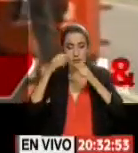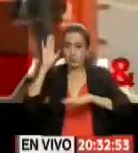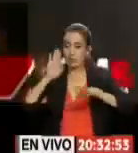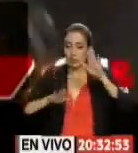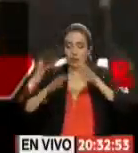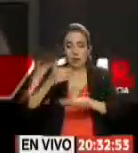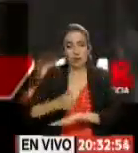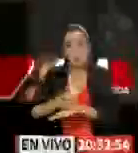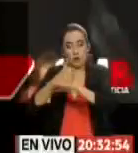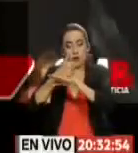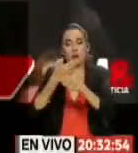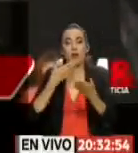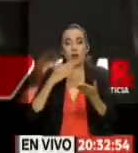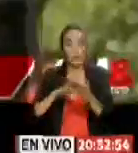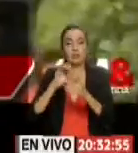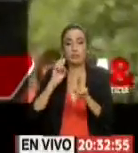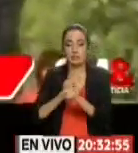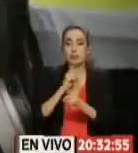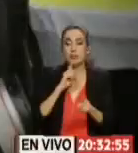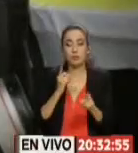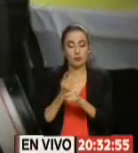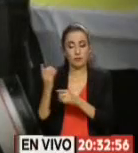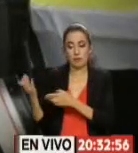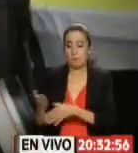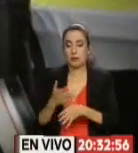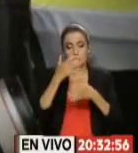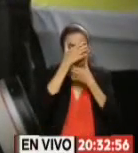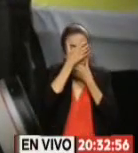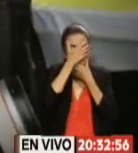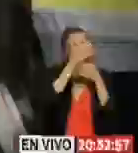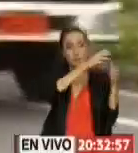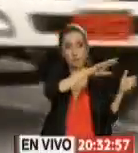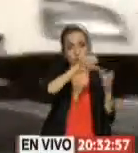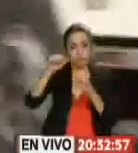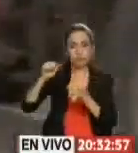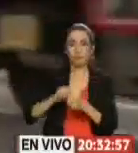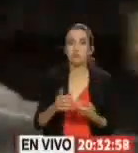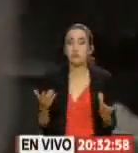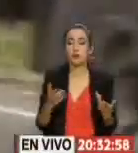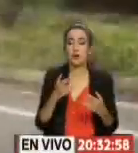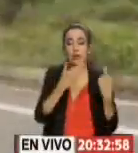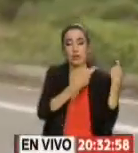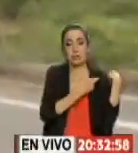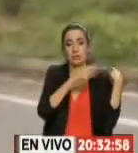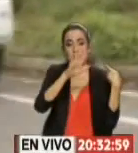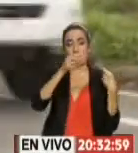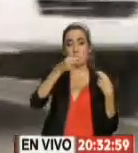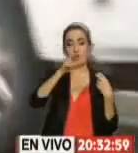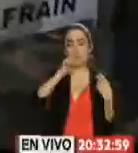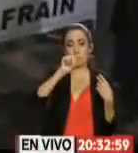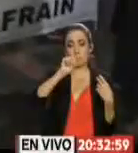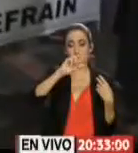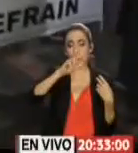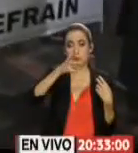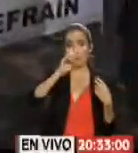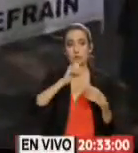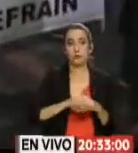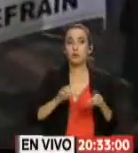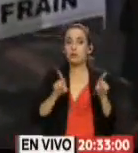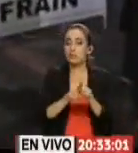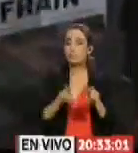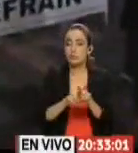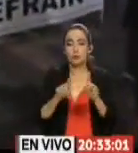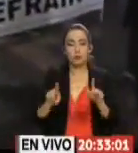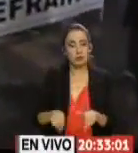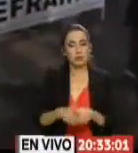de gobierno confirman el secuestro de los tres miembros del equipo periodístico y apuntan como responsable a alias Guacho. Ese mismo día